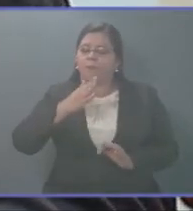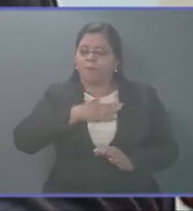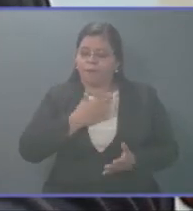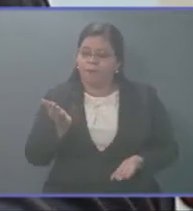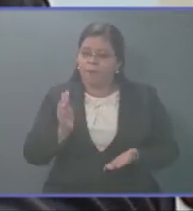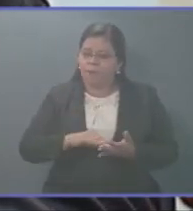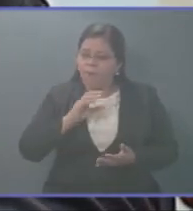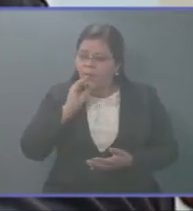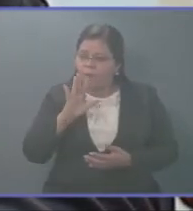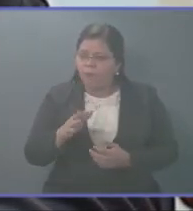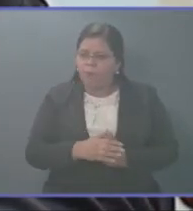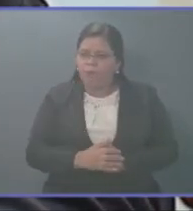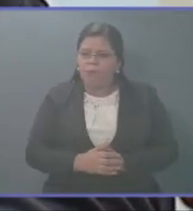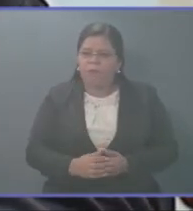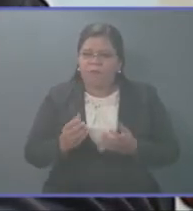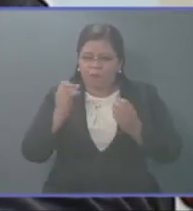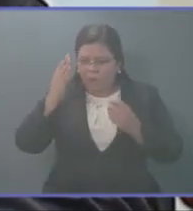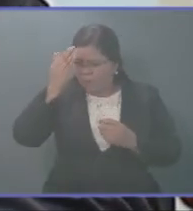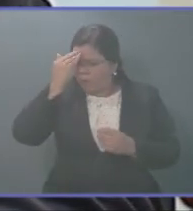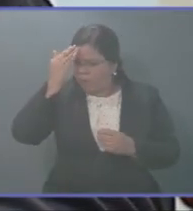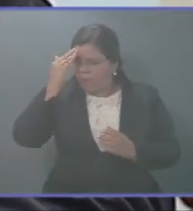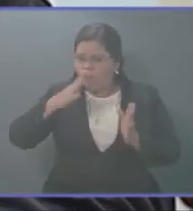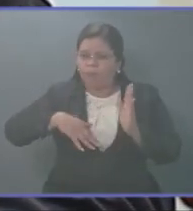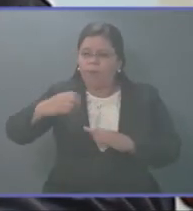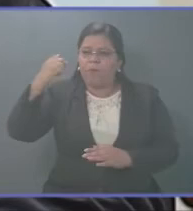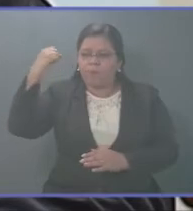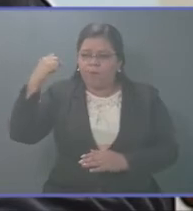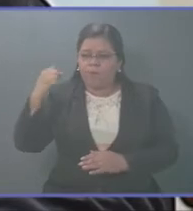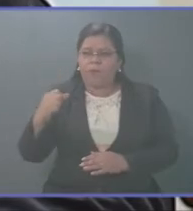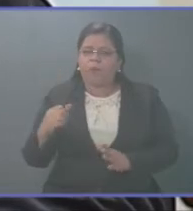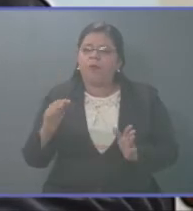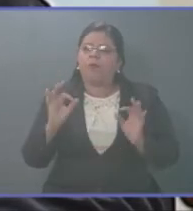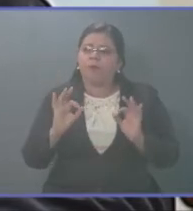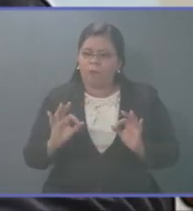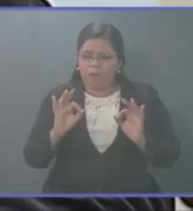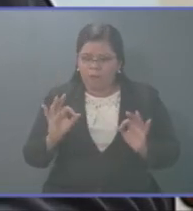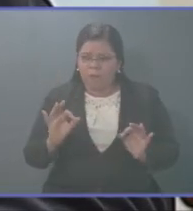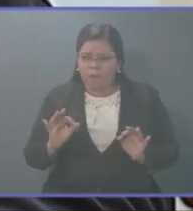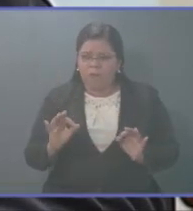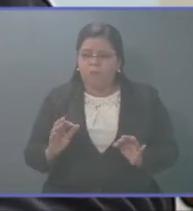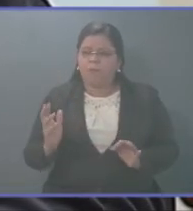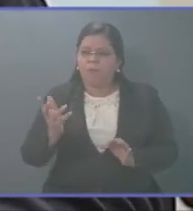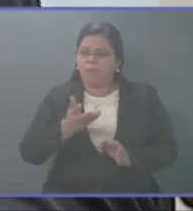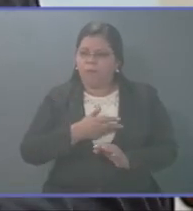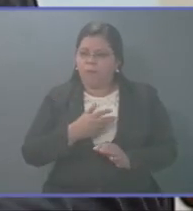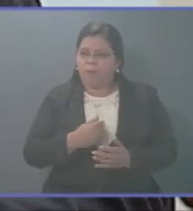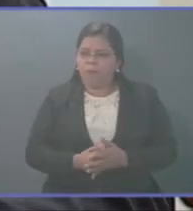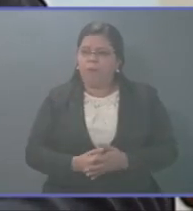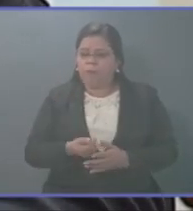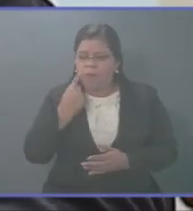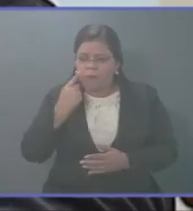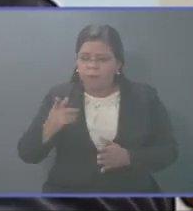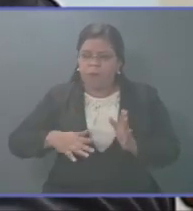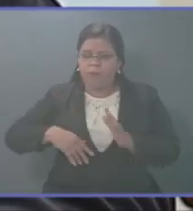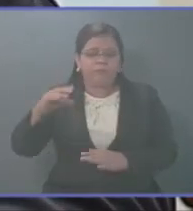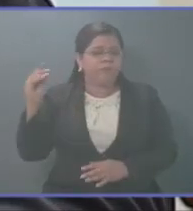si esto ha sido de tanta importancia, ¿por qué no se le dio la